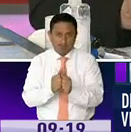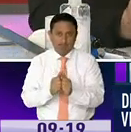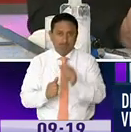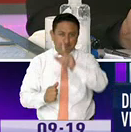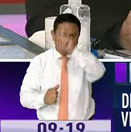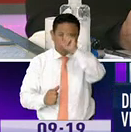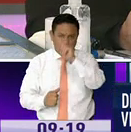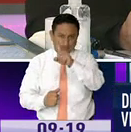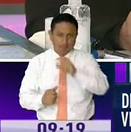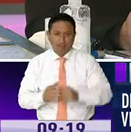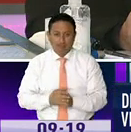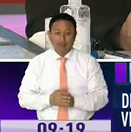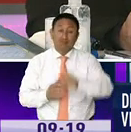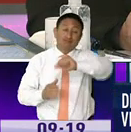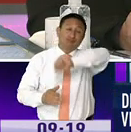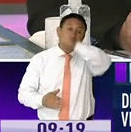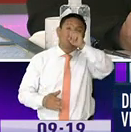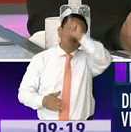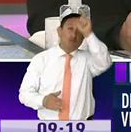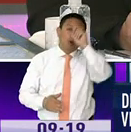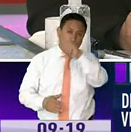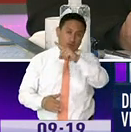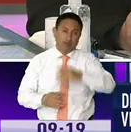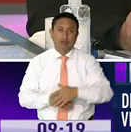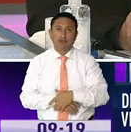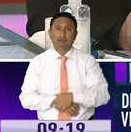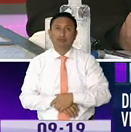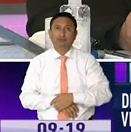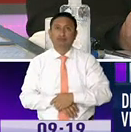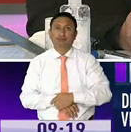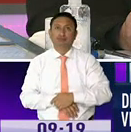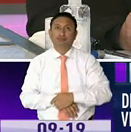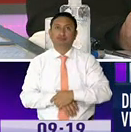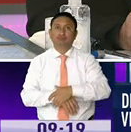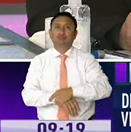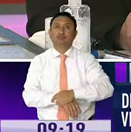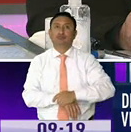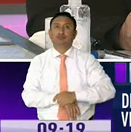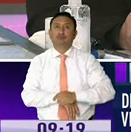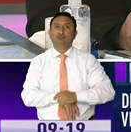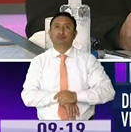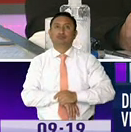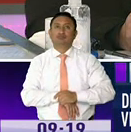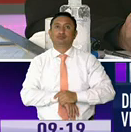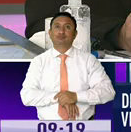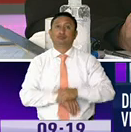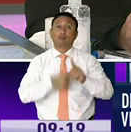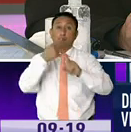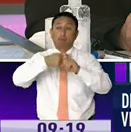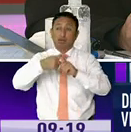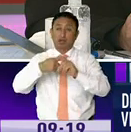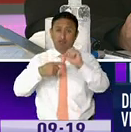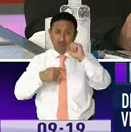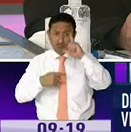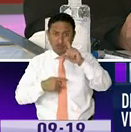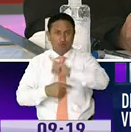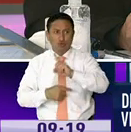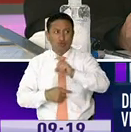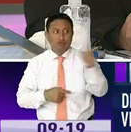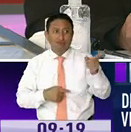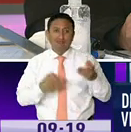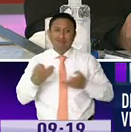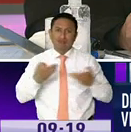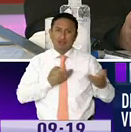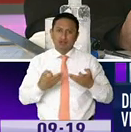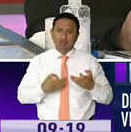secretario, otra de las preocupaciones ciudadanas, se está detectando un aumento de precios, no en los mercados como tal, pero sí en las tiendas